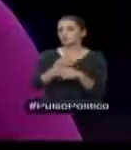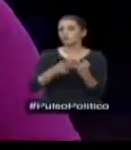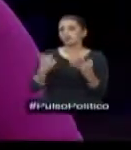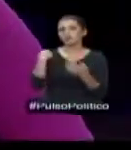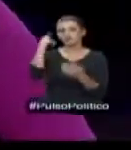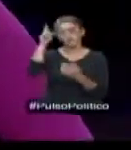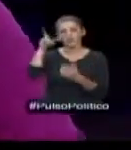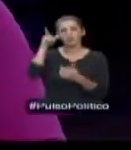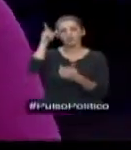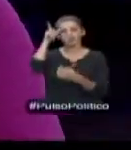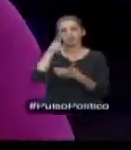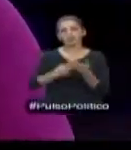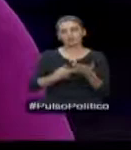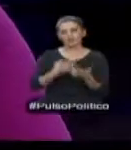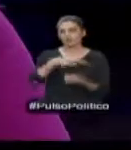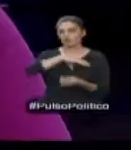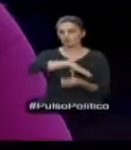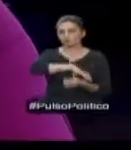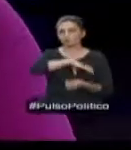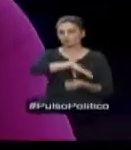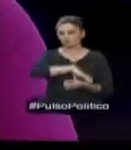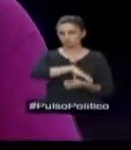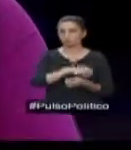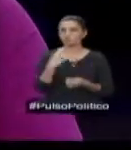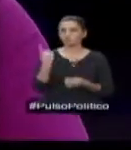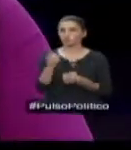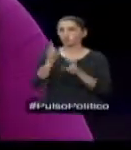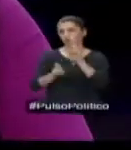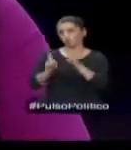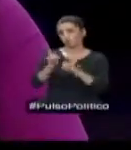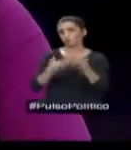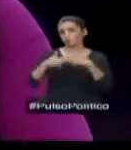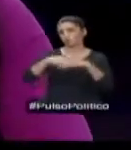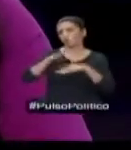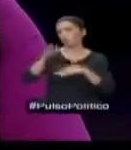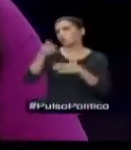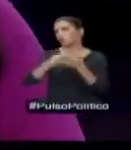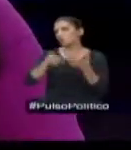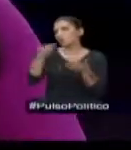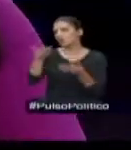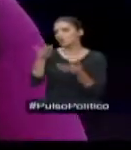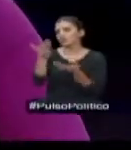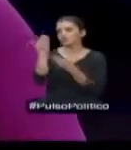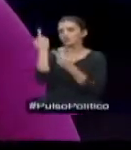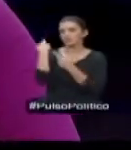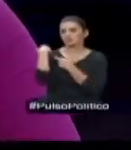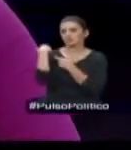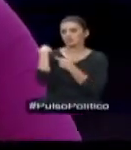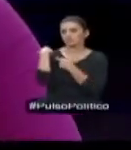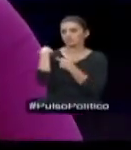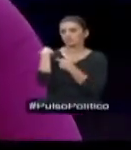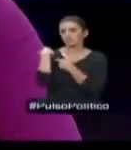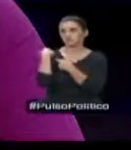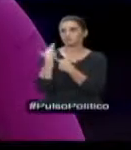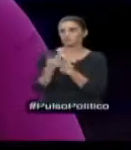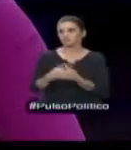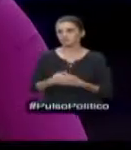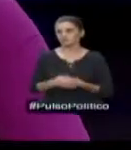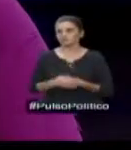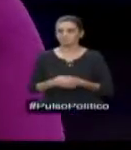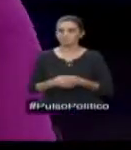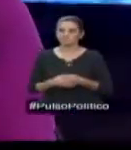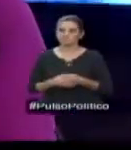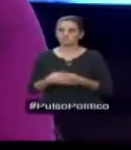lógica tiene sentido que los gobiernos autónomos descentralizados consulten solamente solamente solamente dentro del ámbito de sus competencias